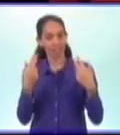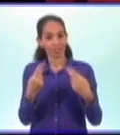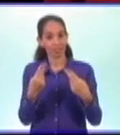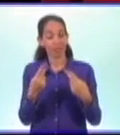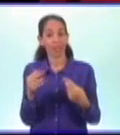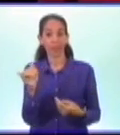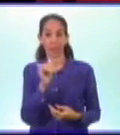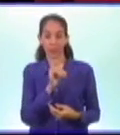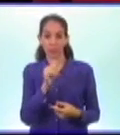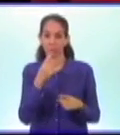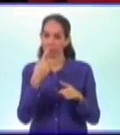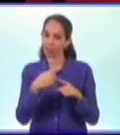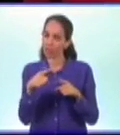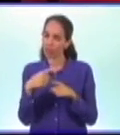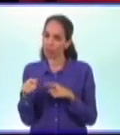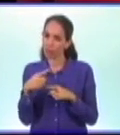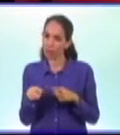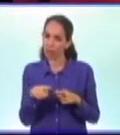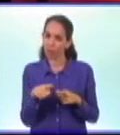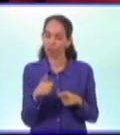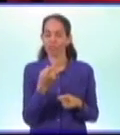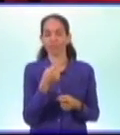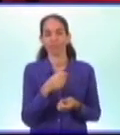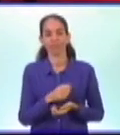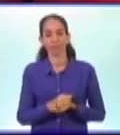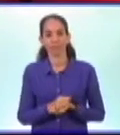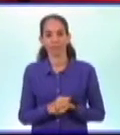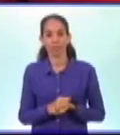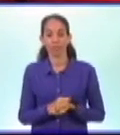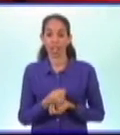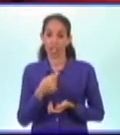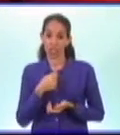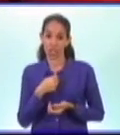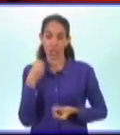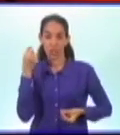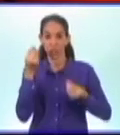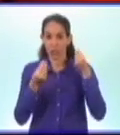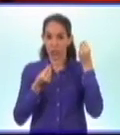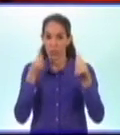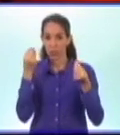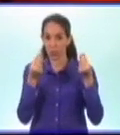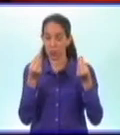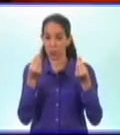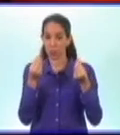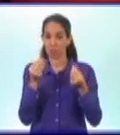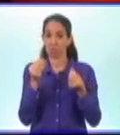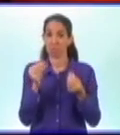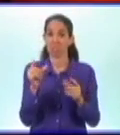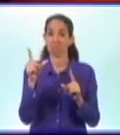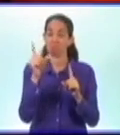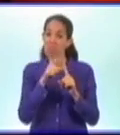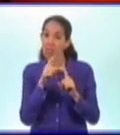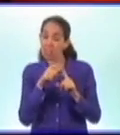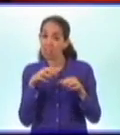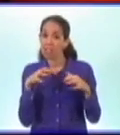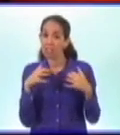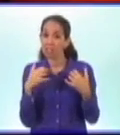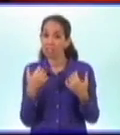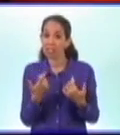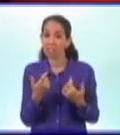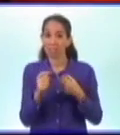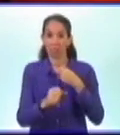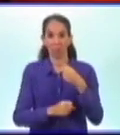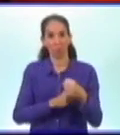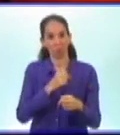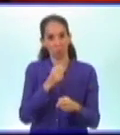otros signos de puntuación que debes considerar. Espero hayan sido contenidos útiles que los puedas aplicar en tu